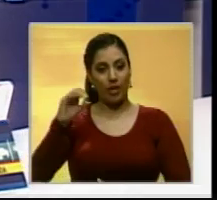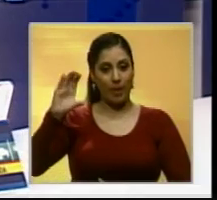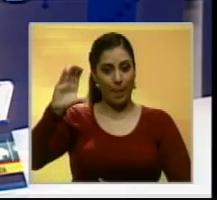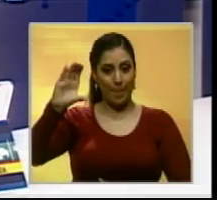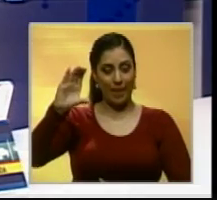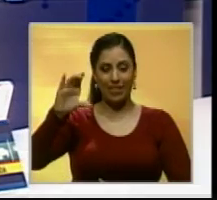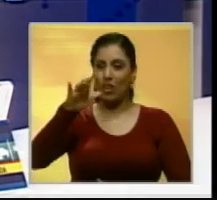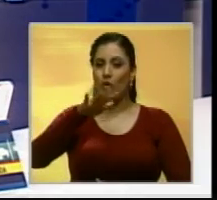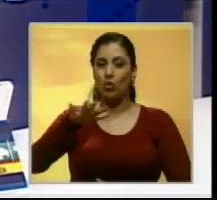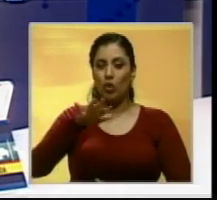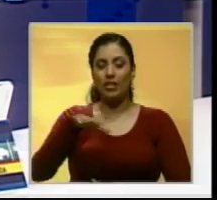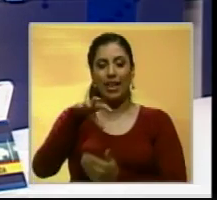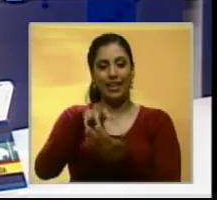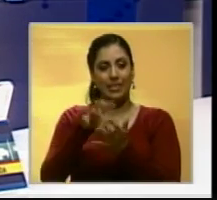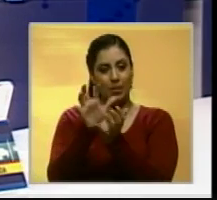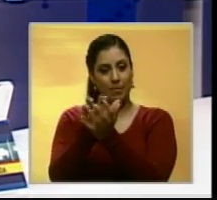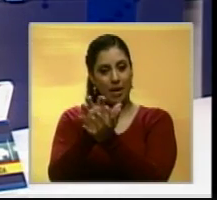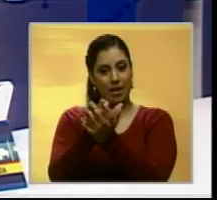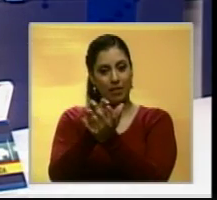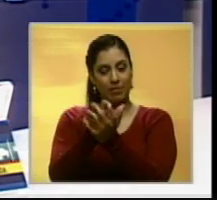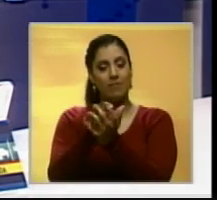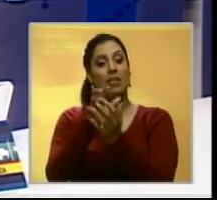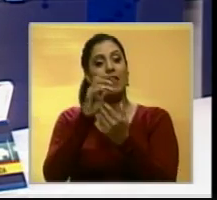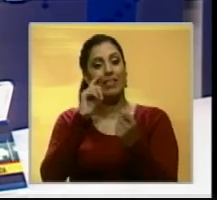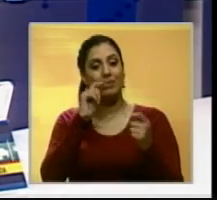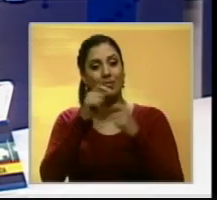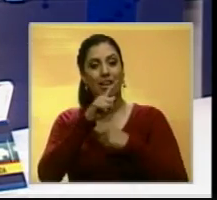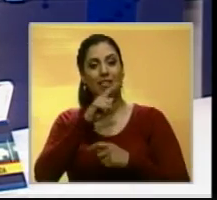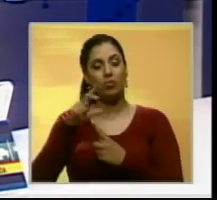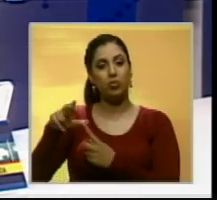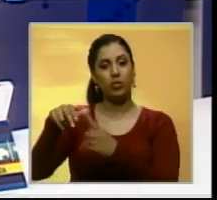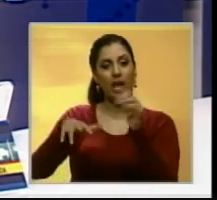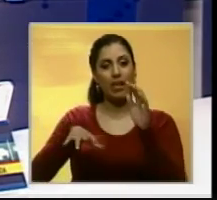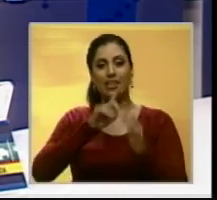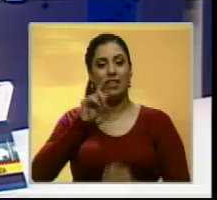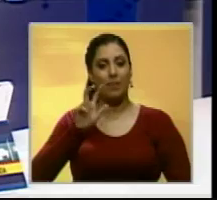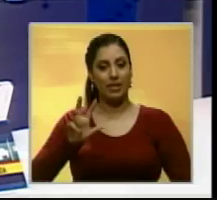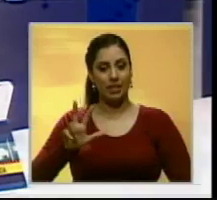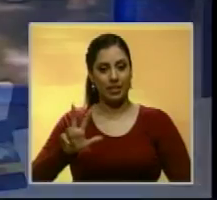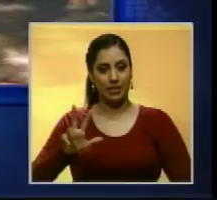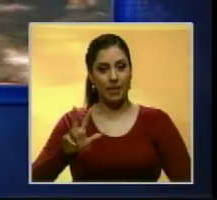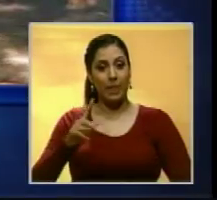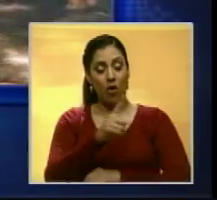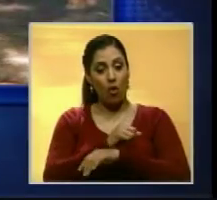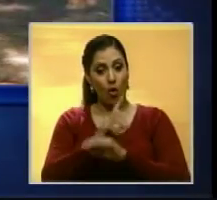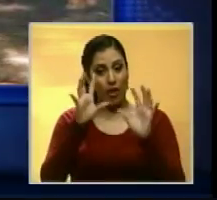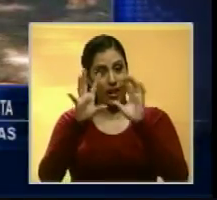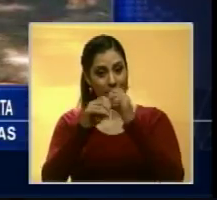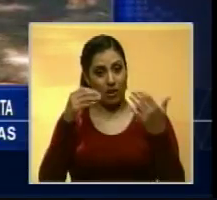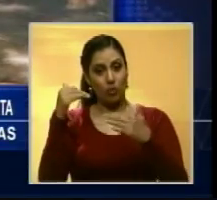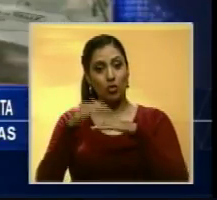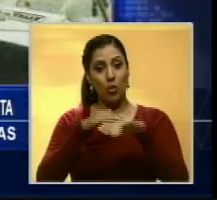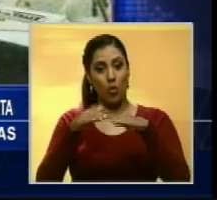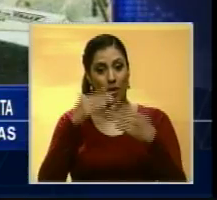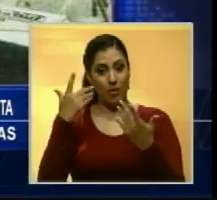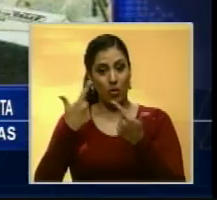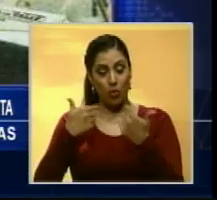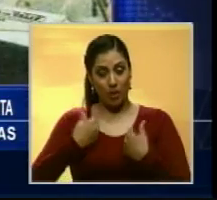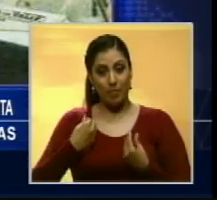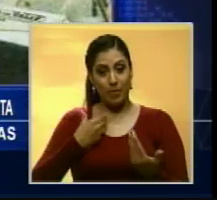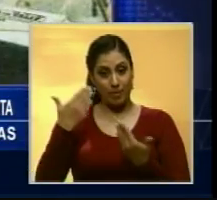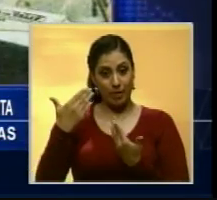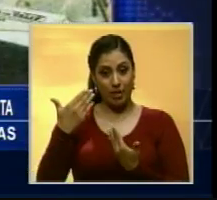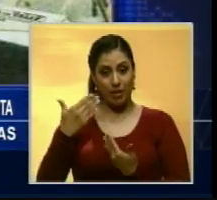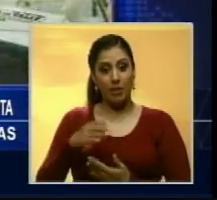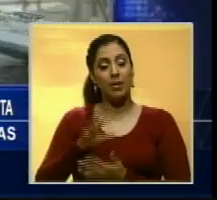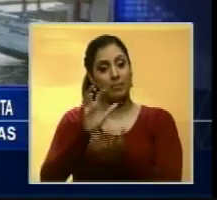país, específicamente en el estado Nueva Esparta, al convertirse en huracán categoría 3. En horas de la noche de este jueves, habitantes de la península